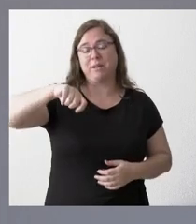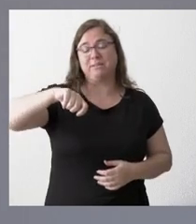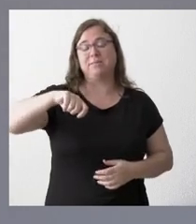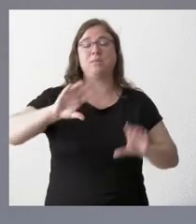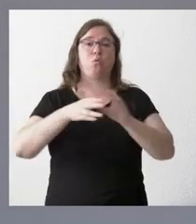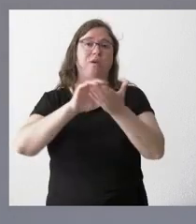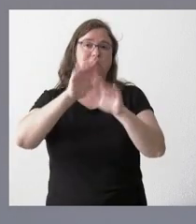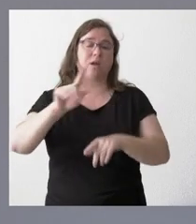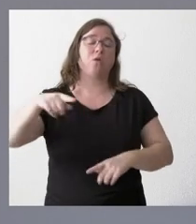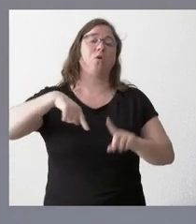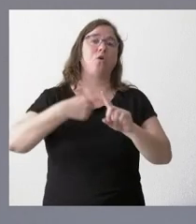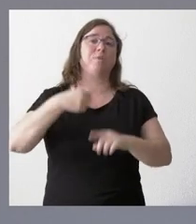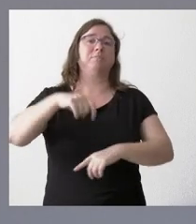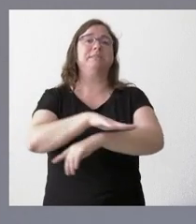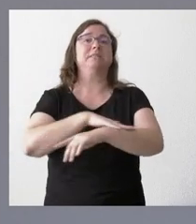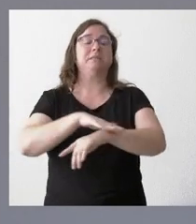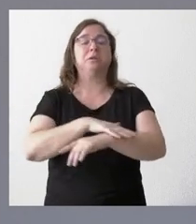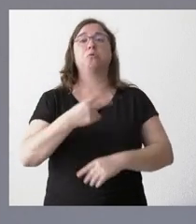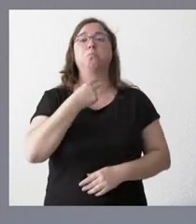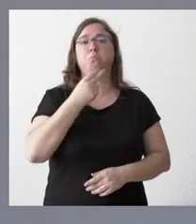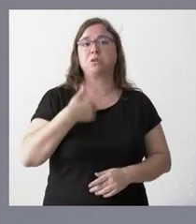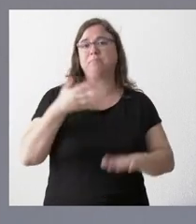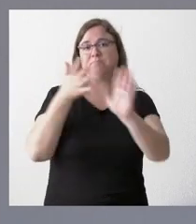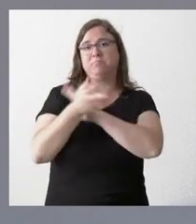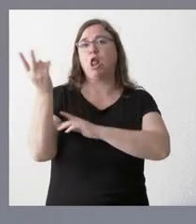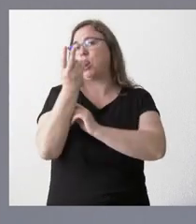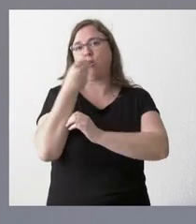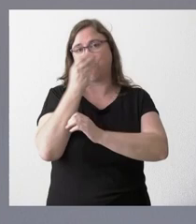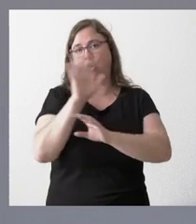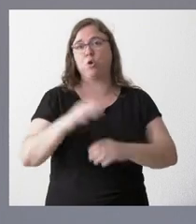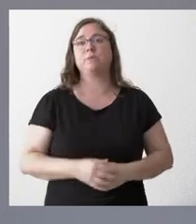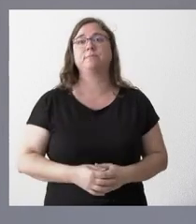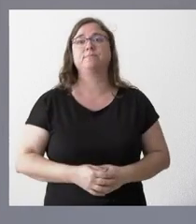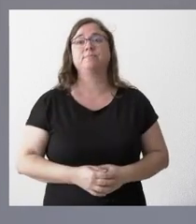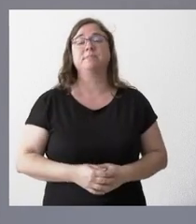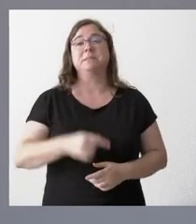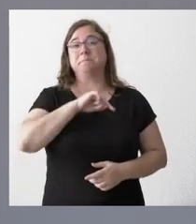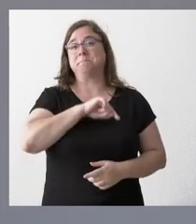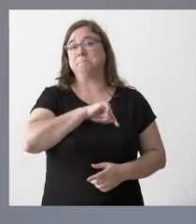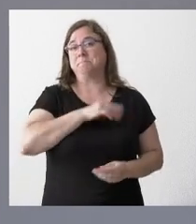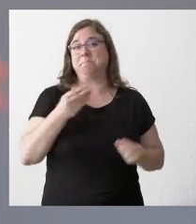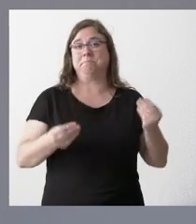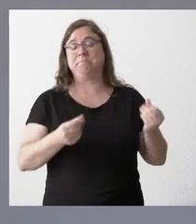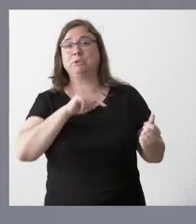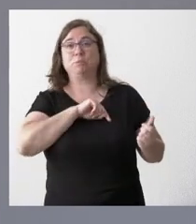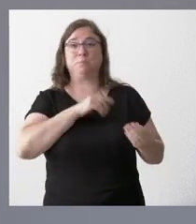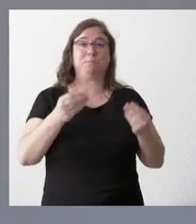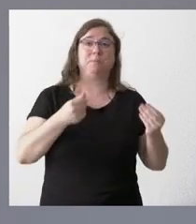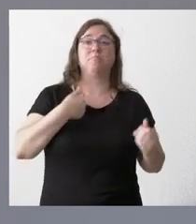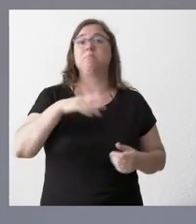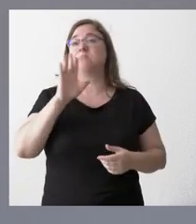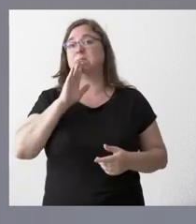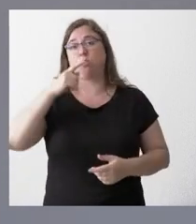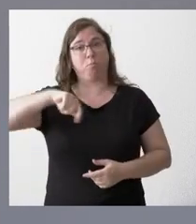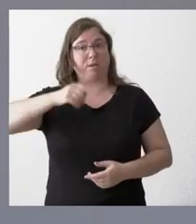a través de persona que ejerza de la portavocía, pues lo pueda hacer. La impresión que yo tengo, que es la que les habrá transmitido